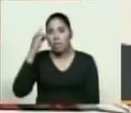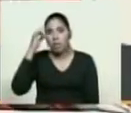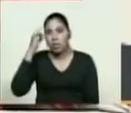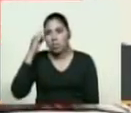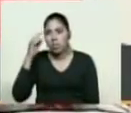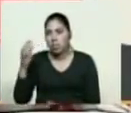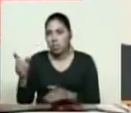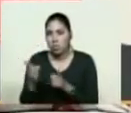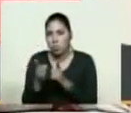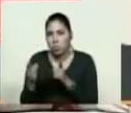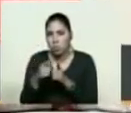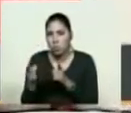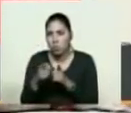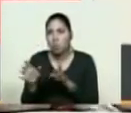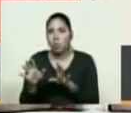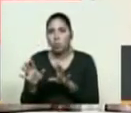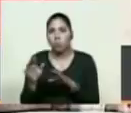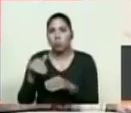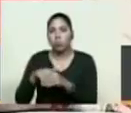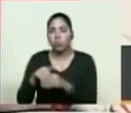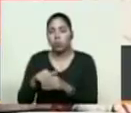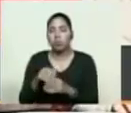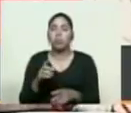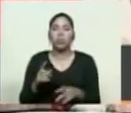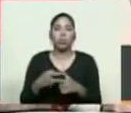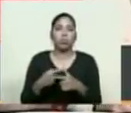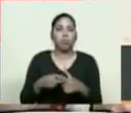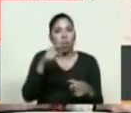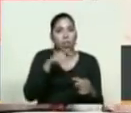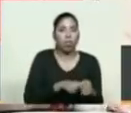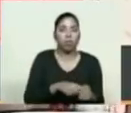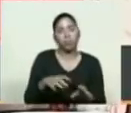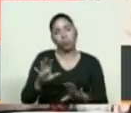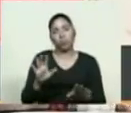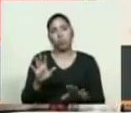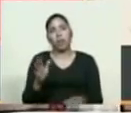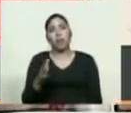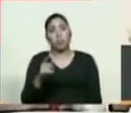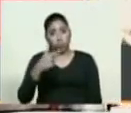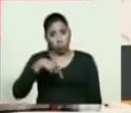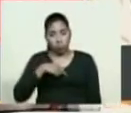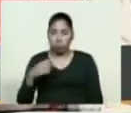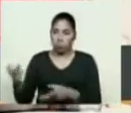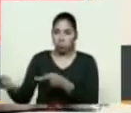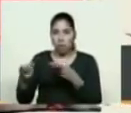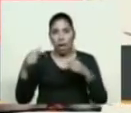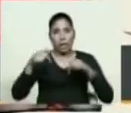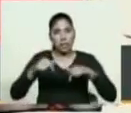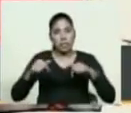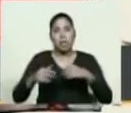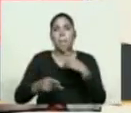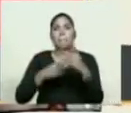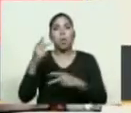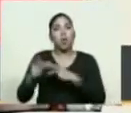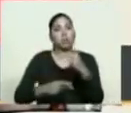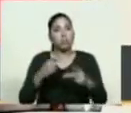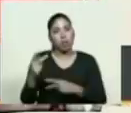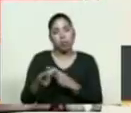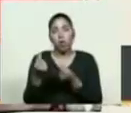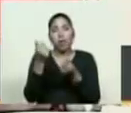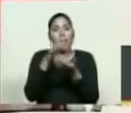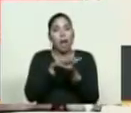invitamos, vénganse con el PSUV, inscríbanse en el Partido Socialista Unido de Venezuela. Es un proceso total y absolutamente